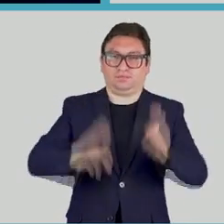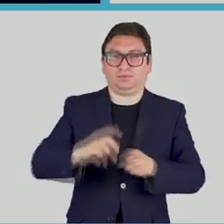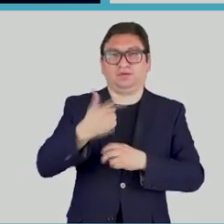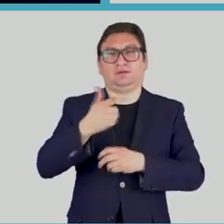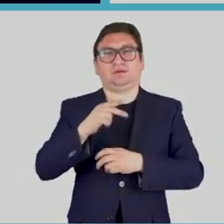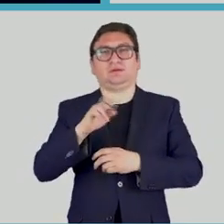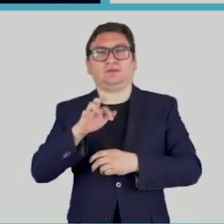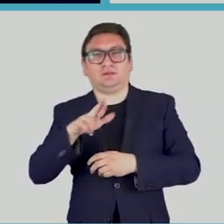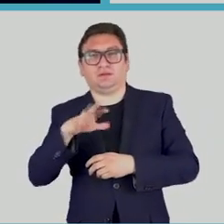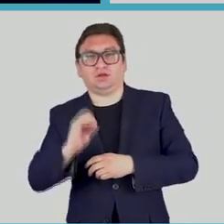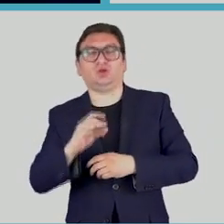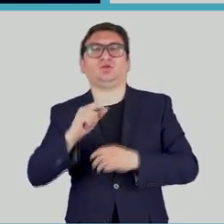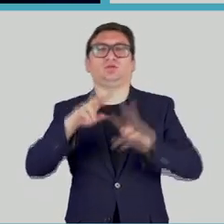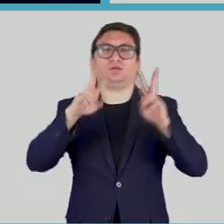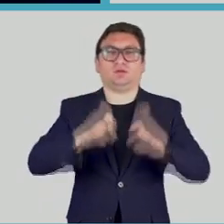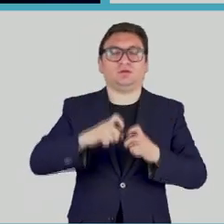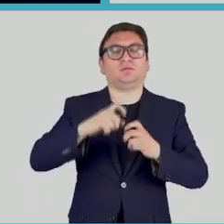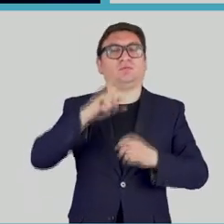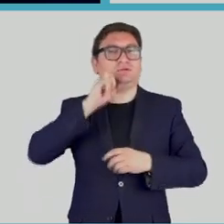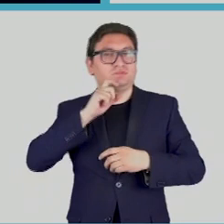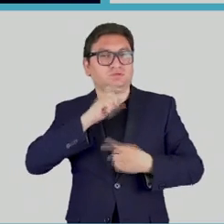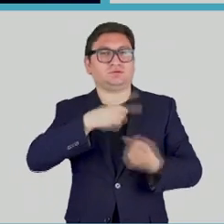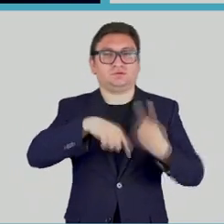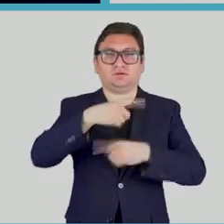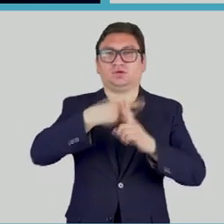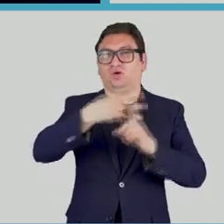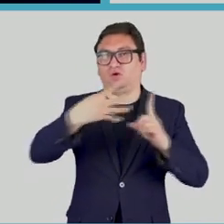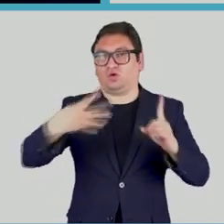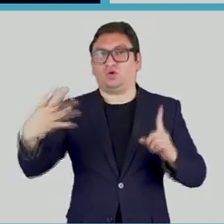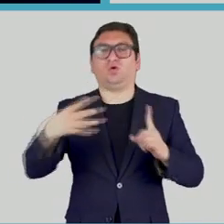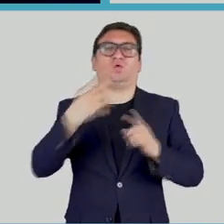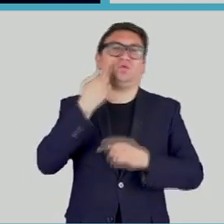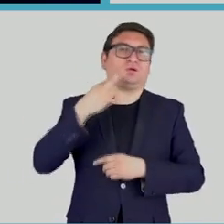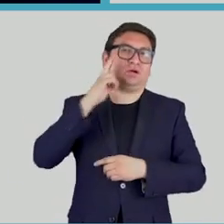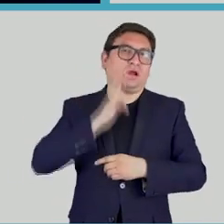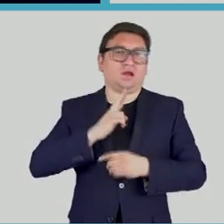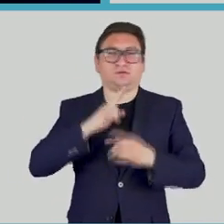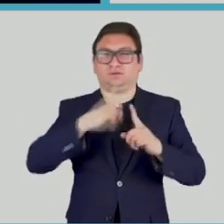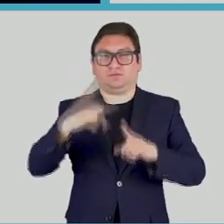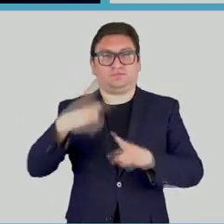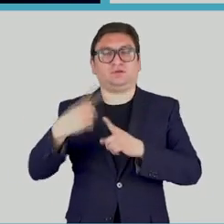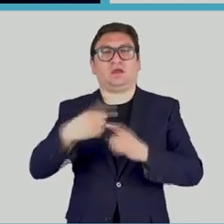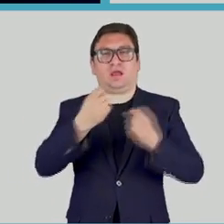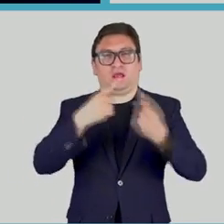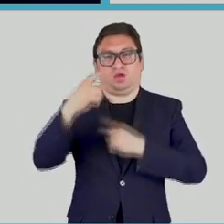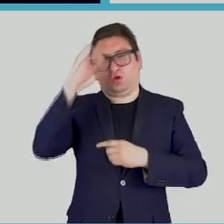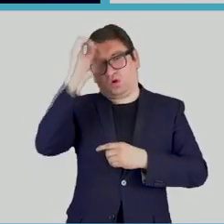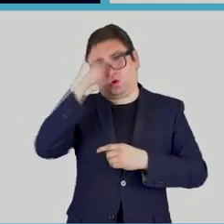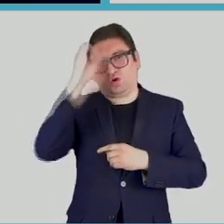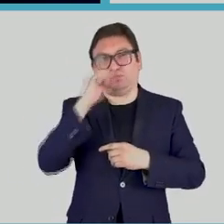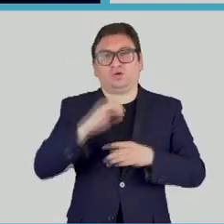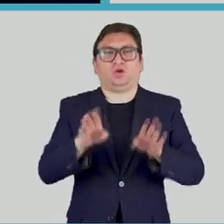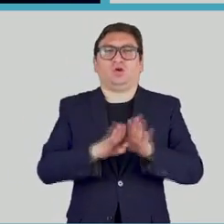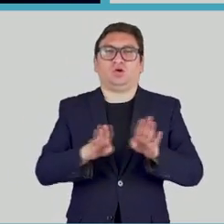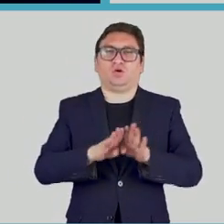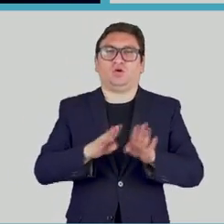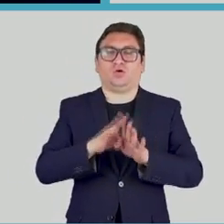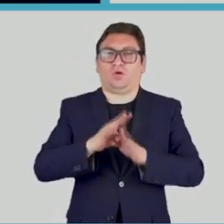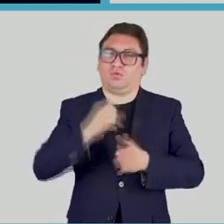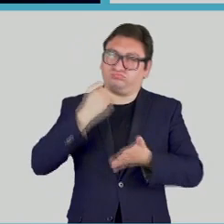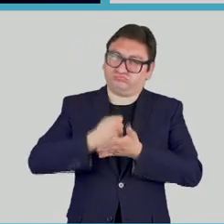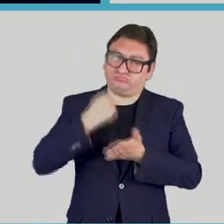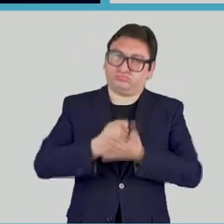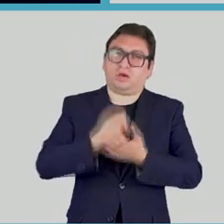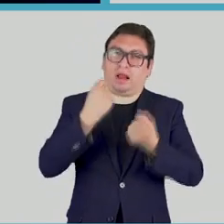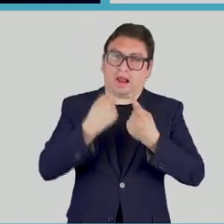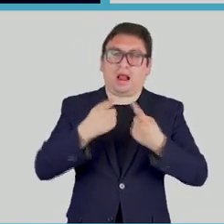temas de género en temas de diversidad sexual en temas de inclusive hay comentarios opiniones respecto a la manera en que